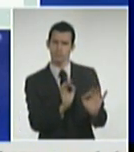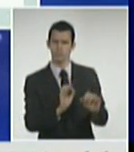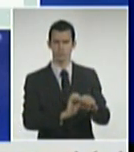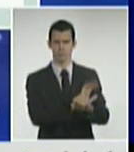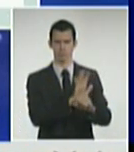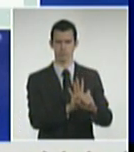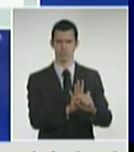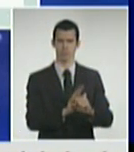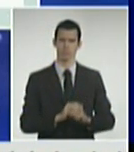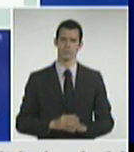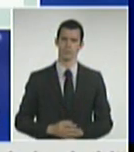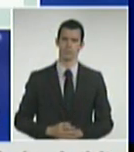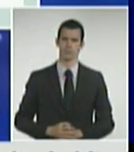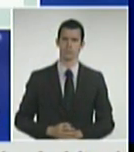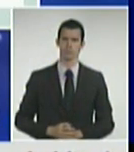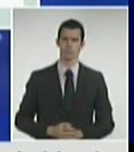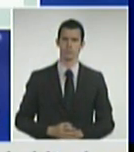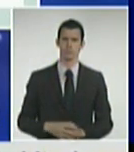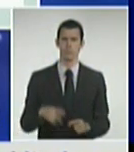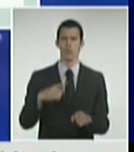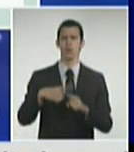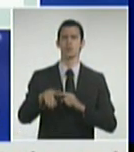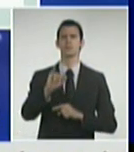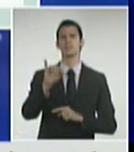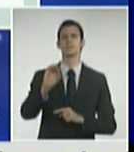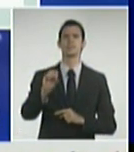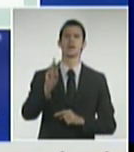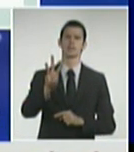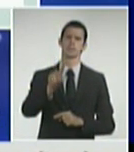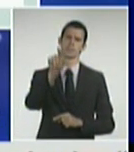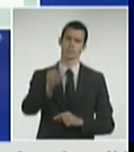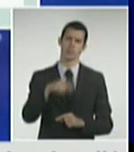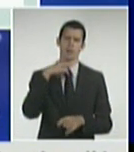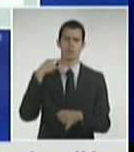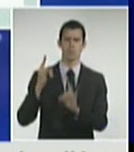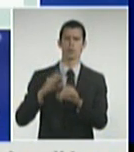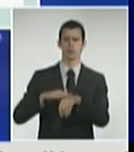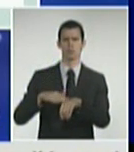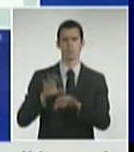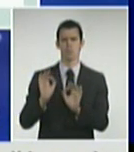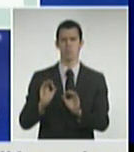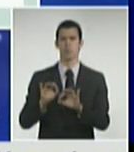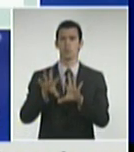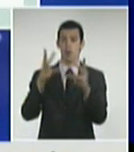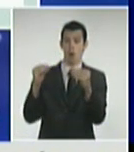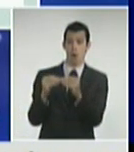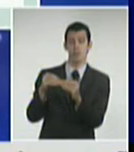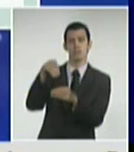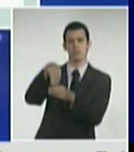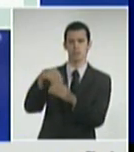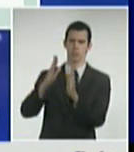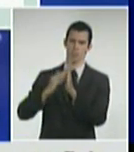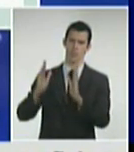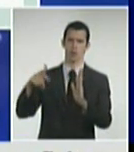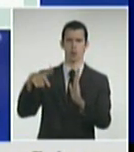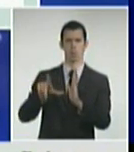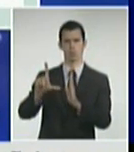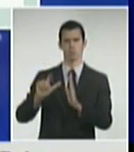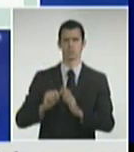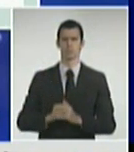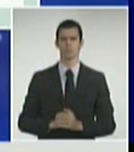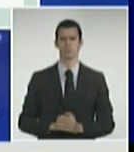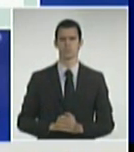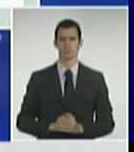y 603 personas que han fallecido con la misma. Eso hace que ya estemos hablando de